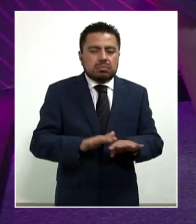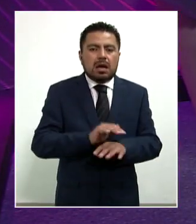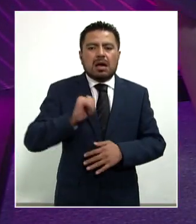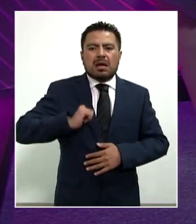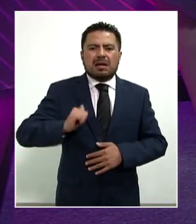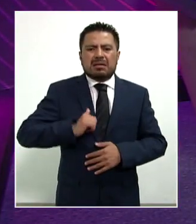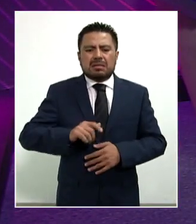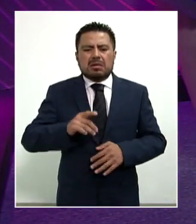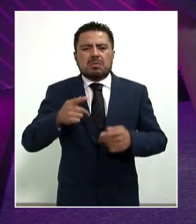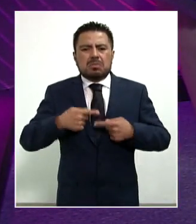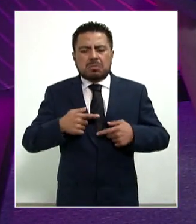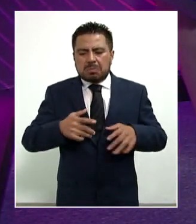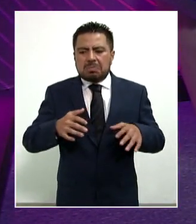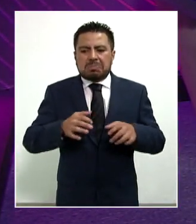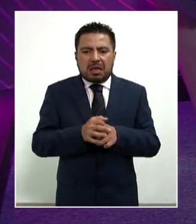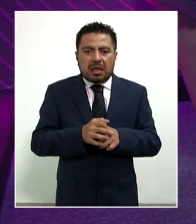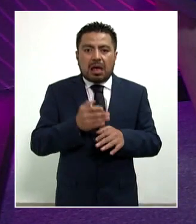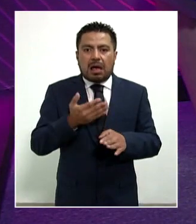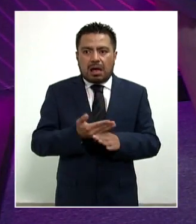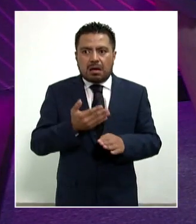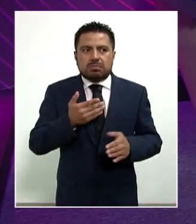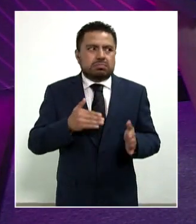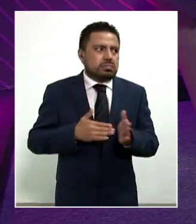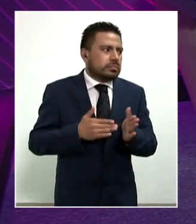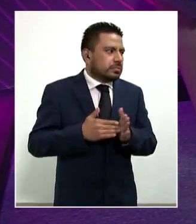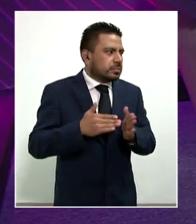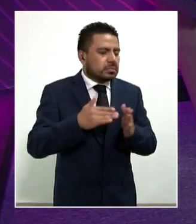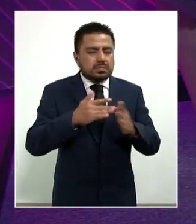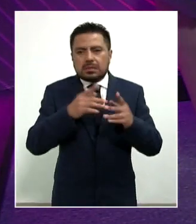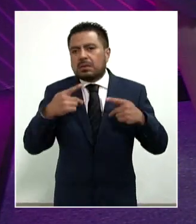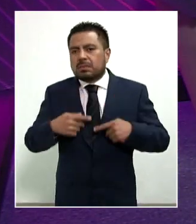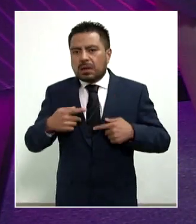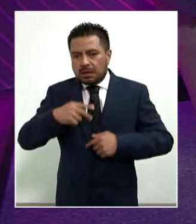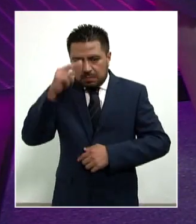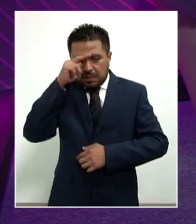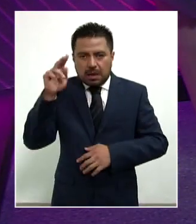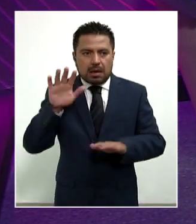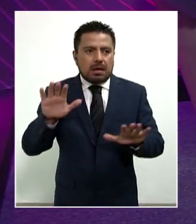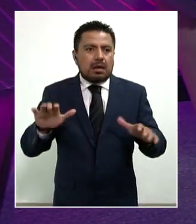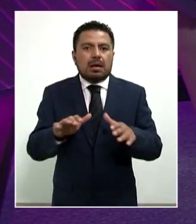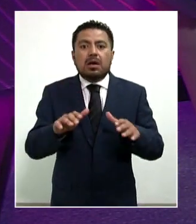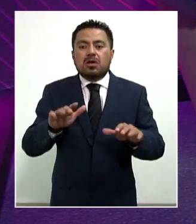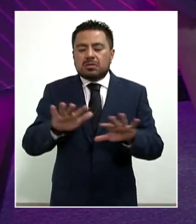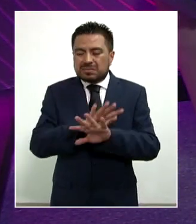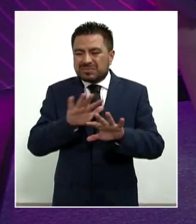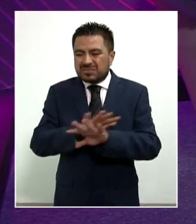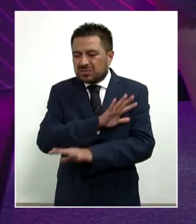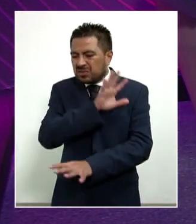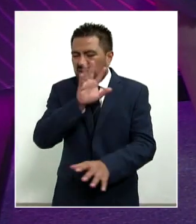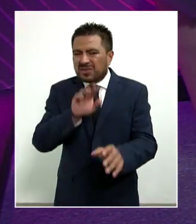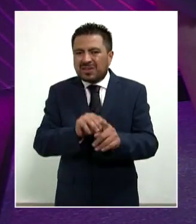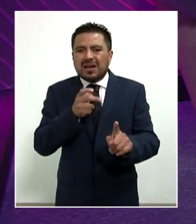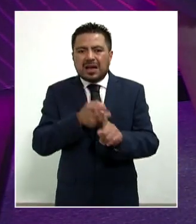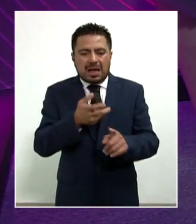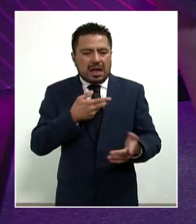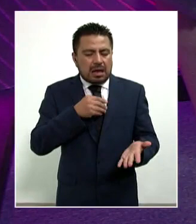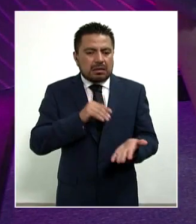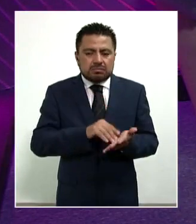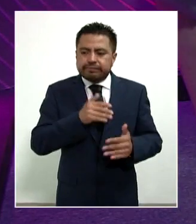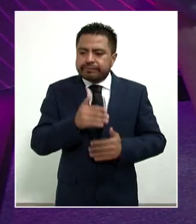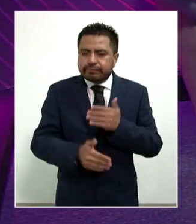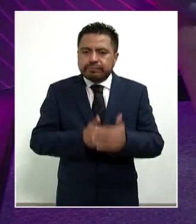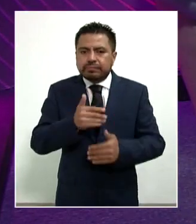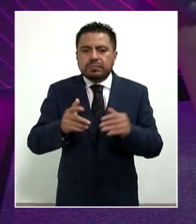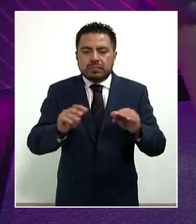muy poquita población, ahora hay muchísimos millones de mexicanos más. Y todos esos cambios que sin duda han existido y que de algún